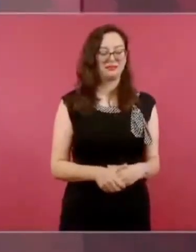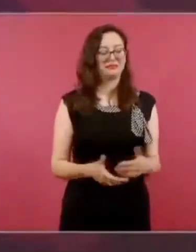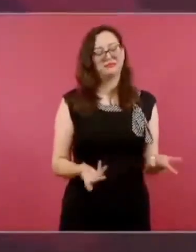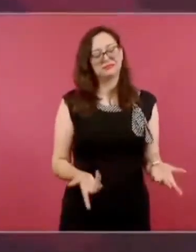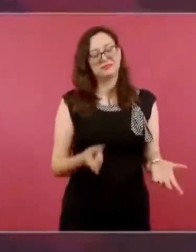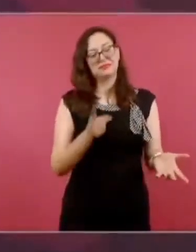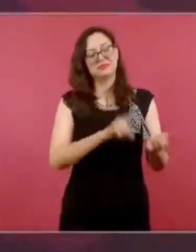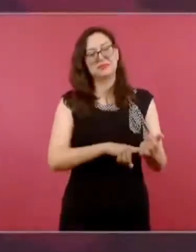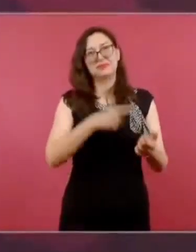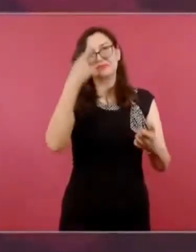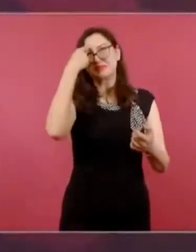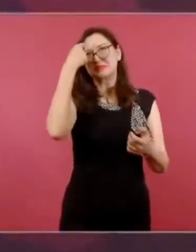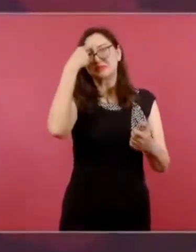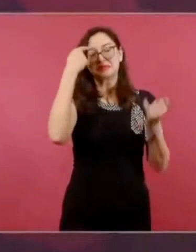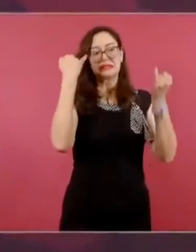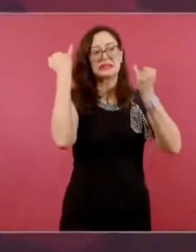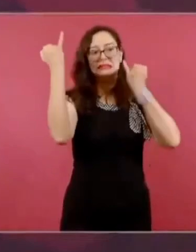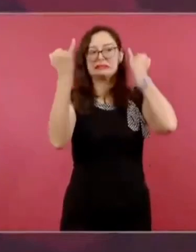ejemplo,